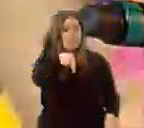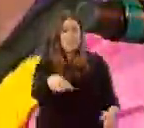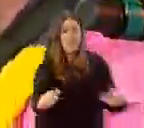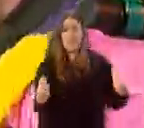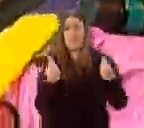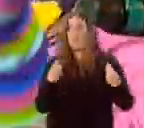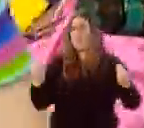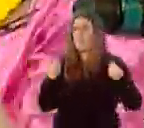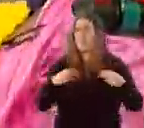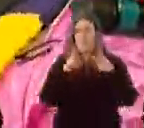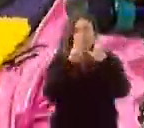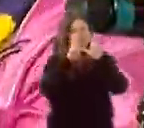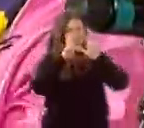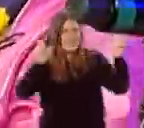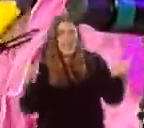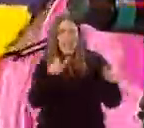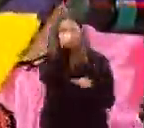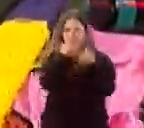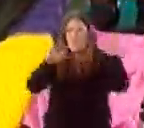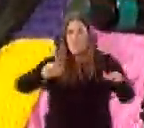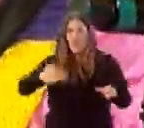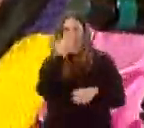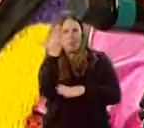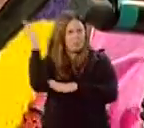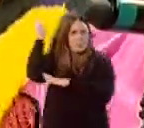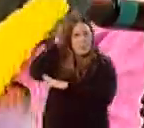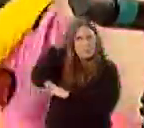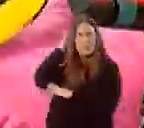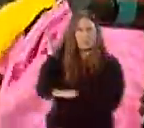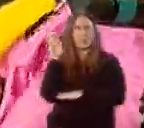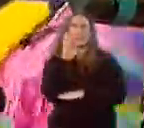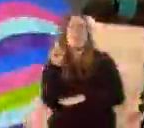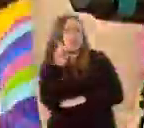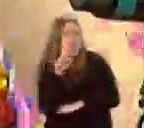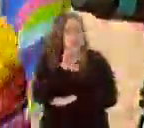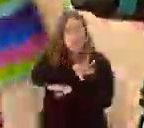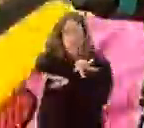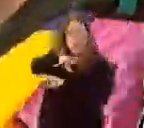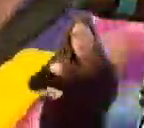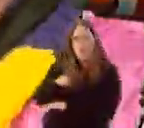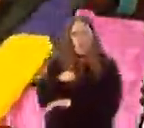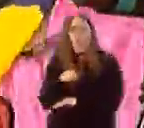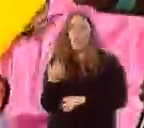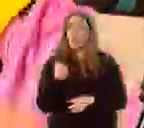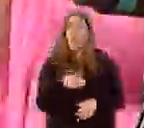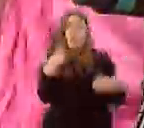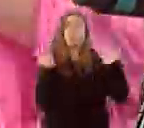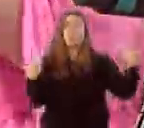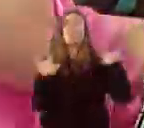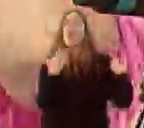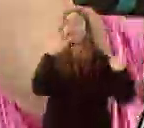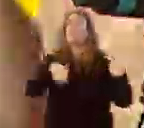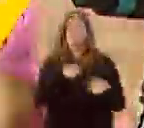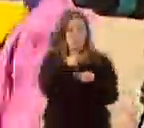los clientes extranjeros nadie y más tenemos siempre pero íbamos